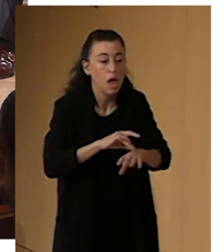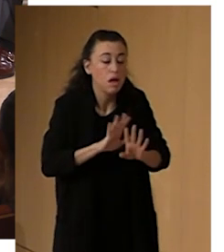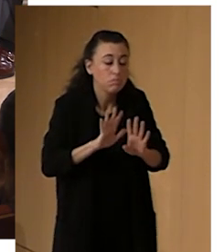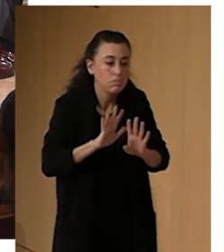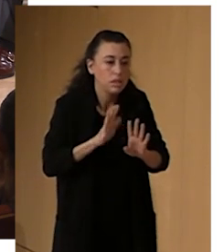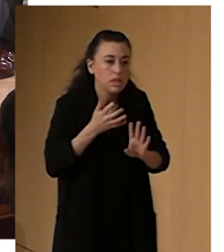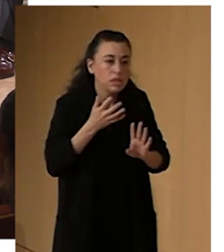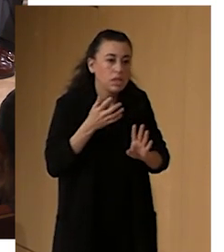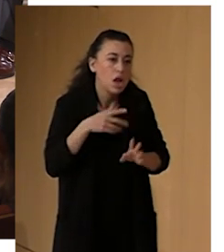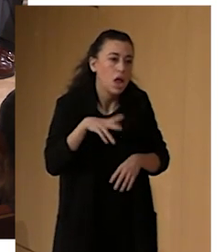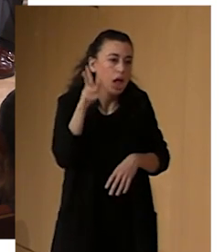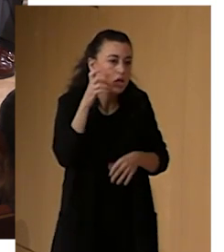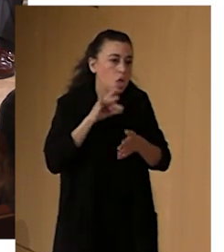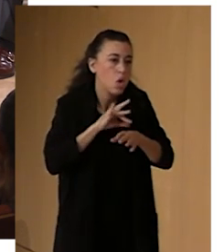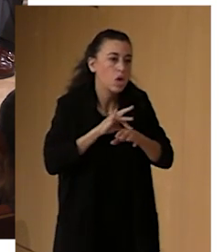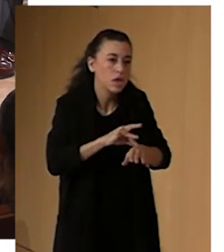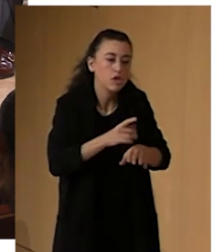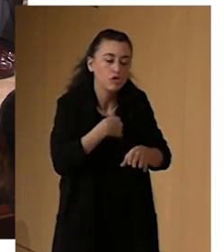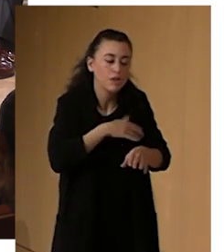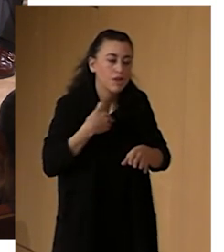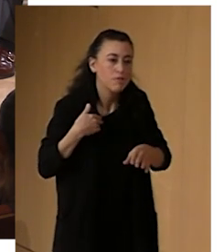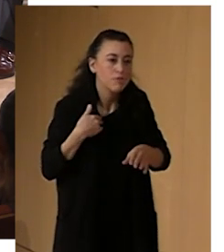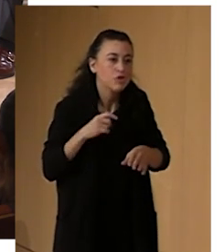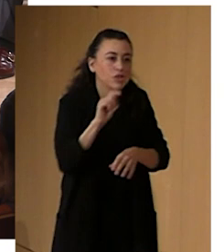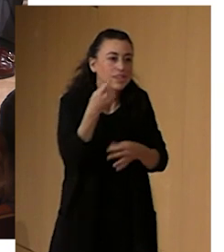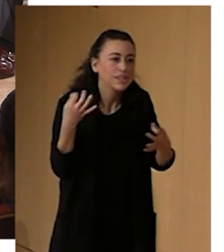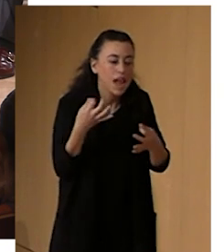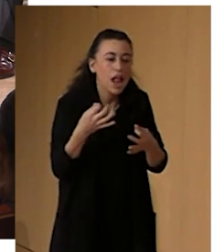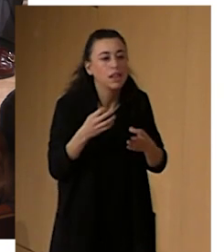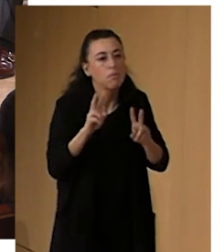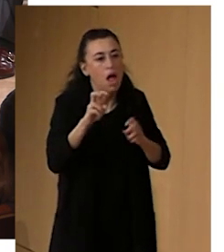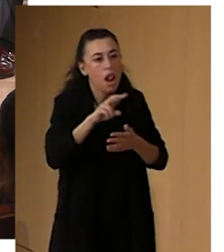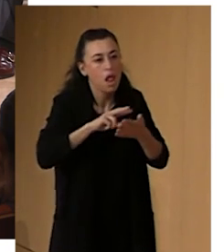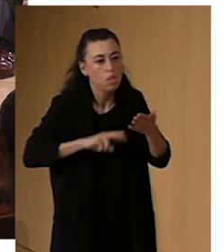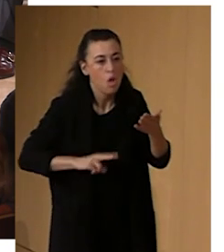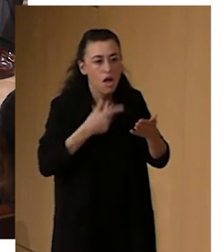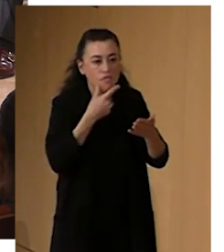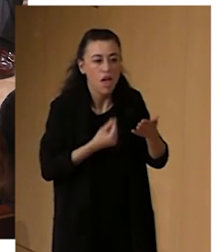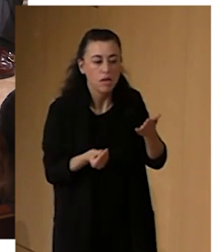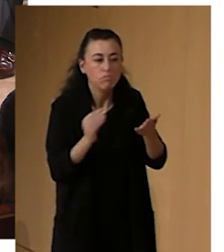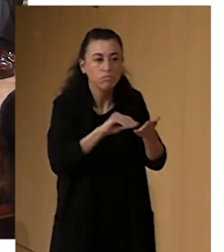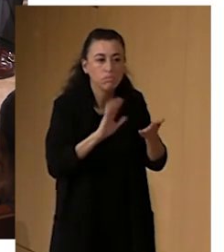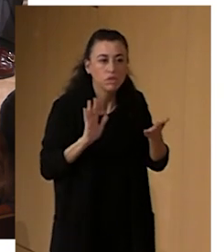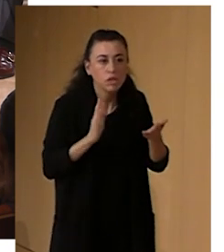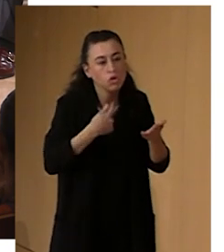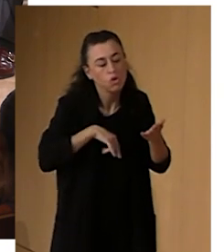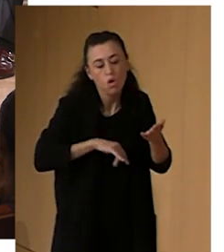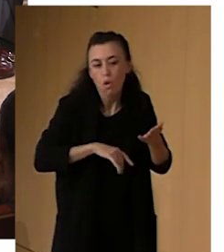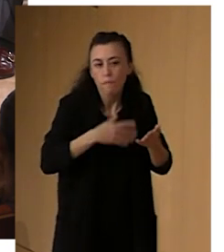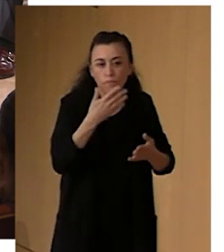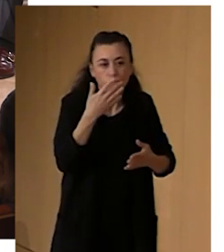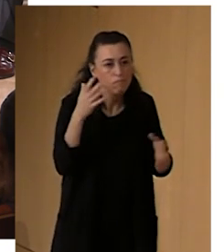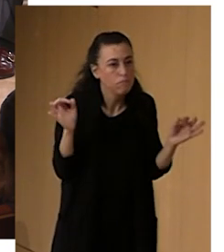conseguir tener la lectura fácil porque no no hemos dado ese paso todavía y hemos metido mucho la pata o sea por ejemplo pues en la último